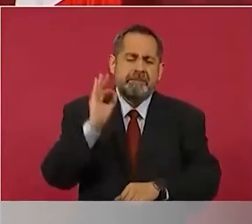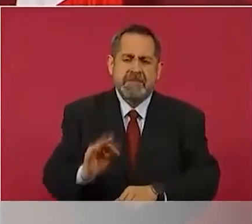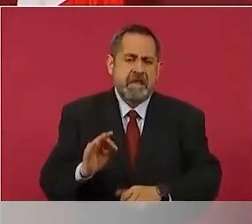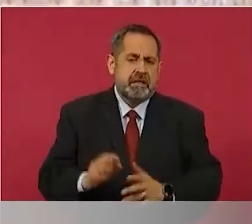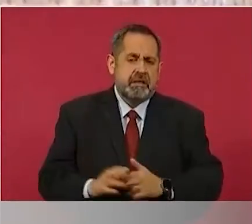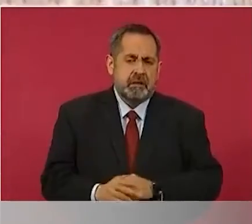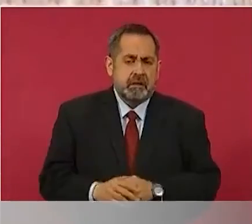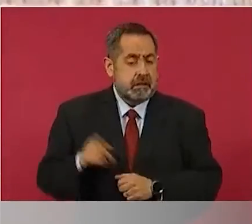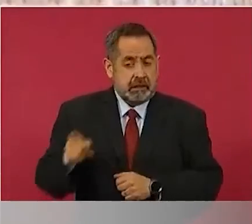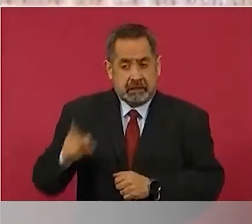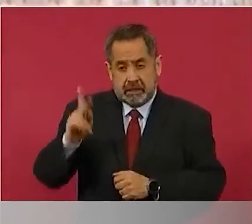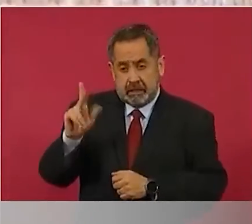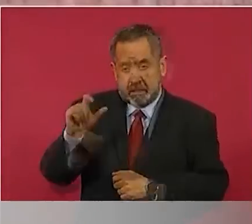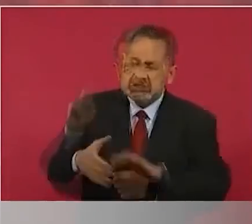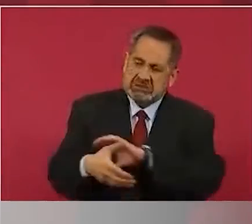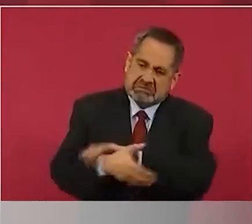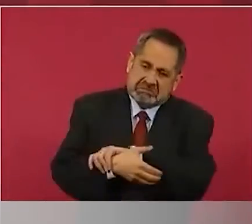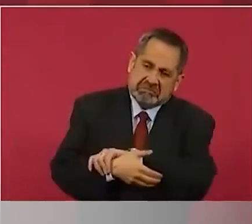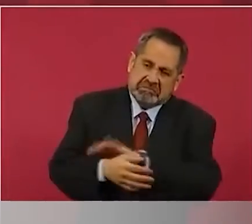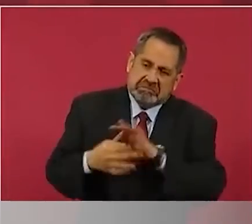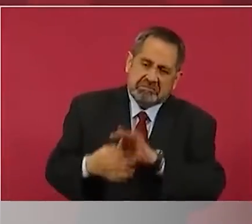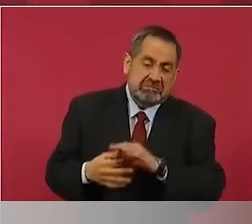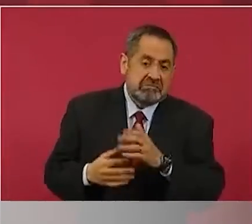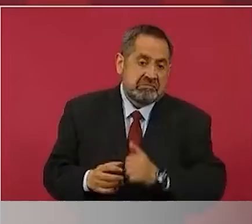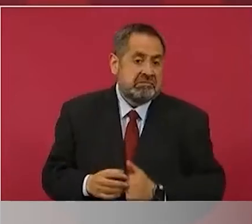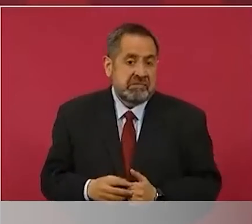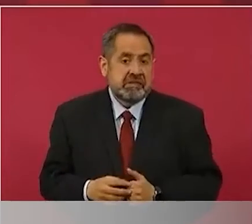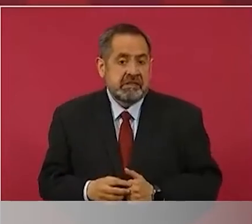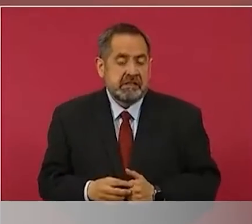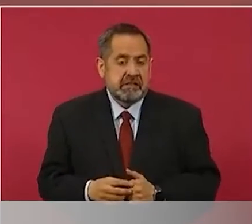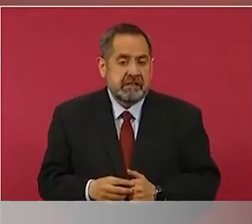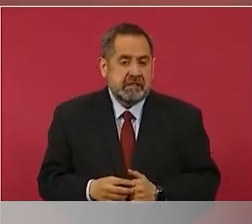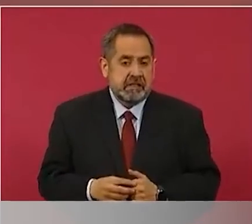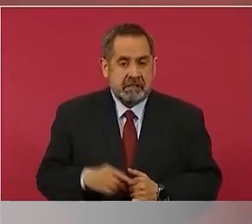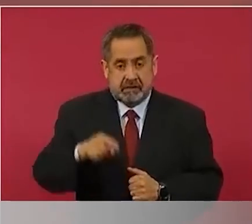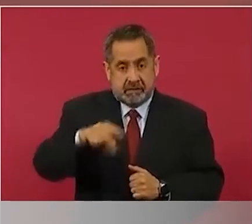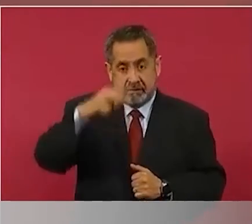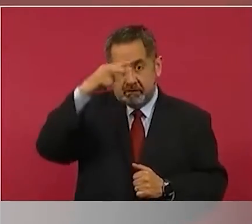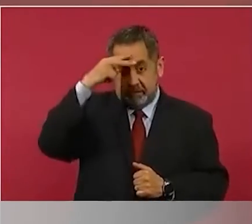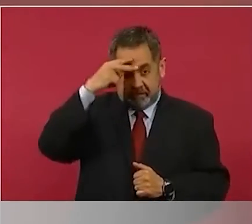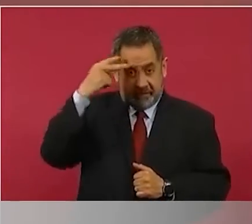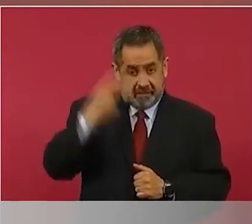y salvó muchas vidas. En México no hay